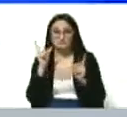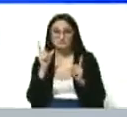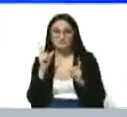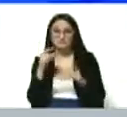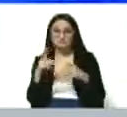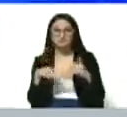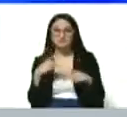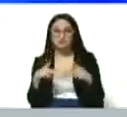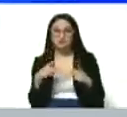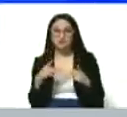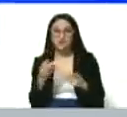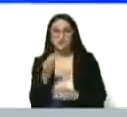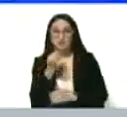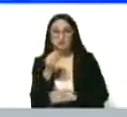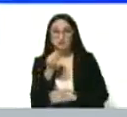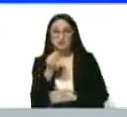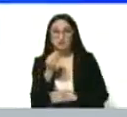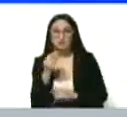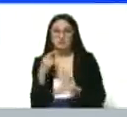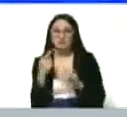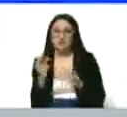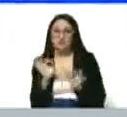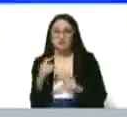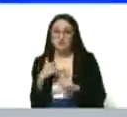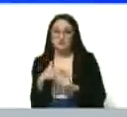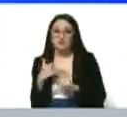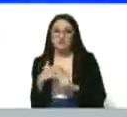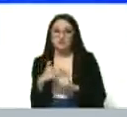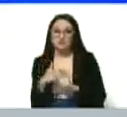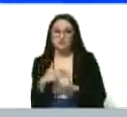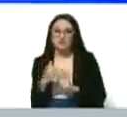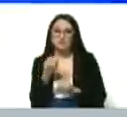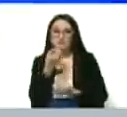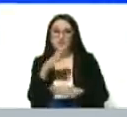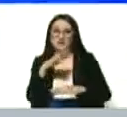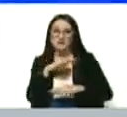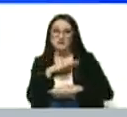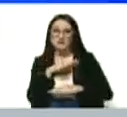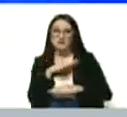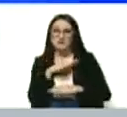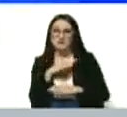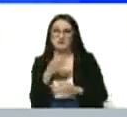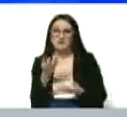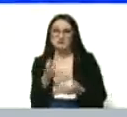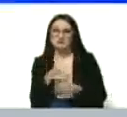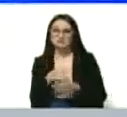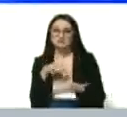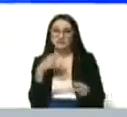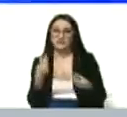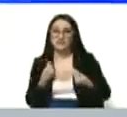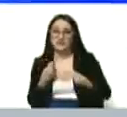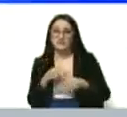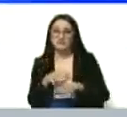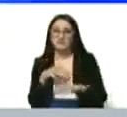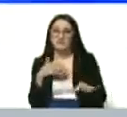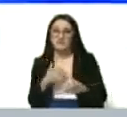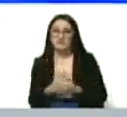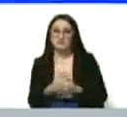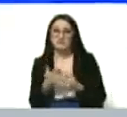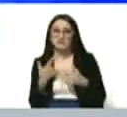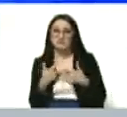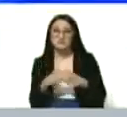productores y consumidores de forma positiva y han beneficiado las vidas de millones. Sin embargo,